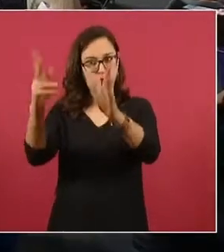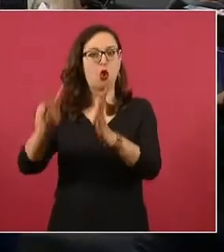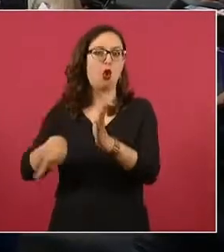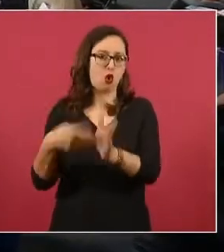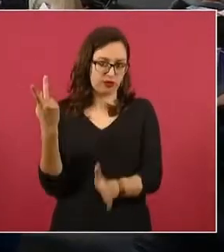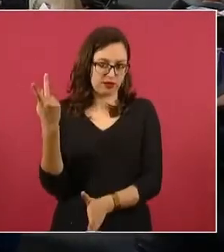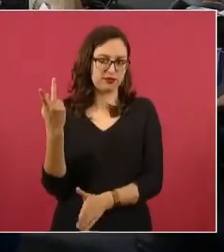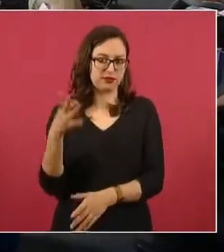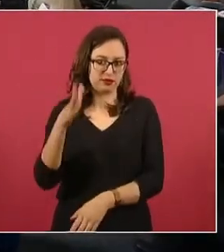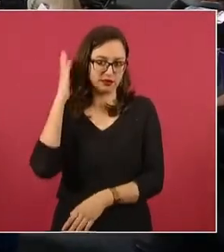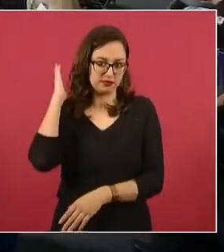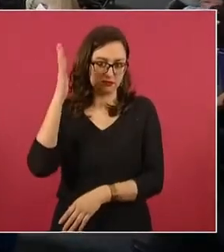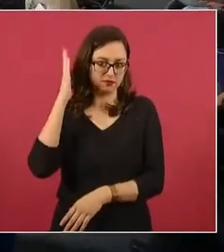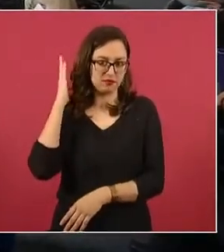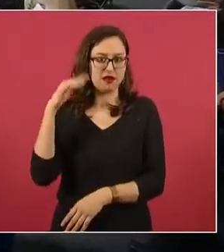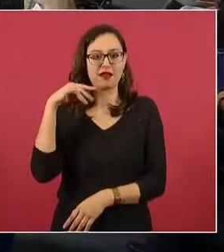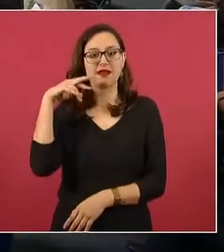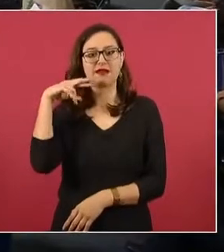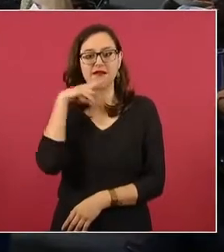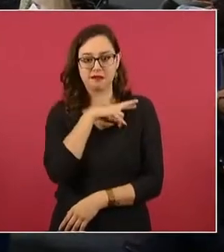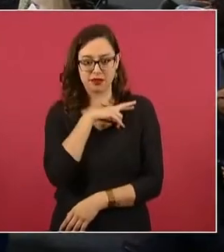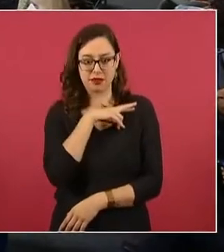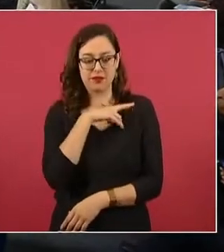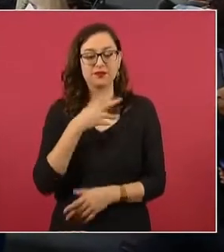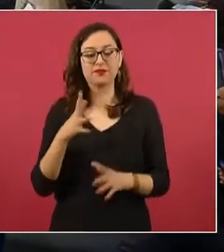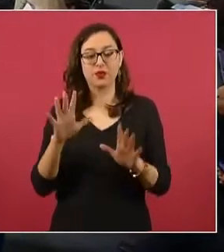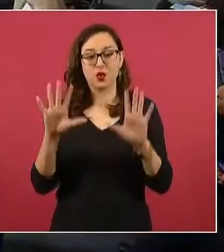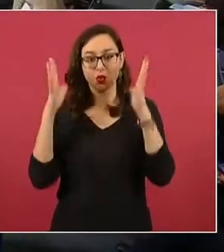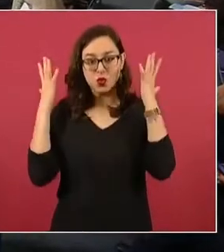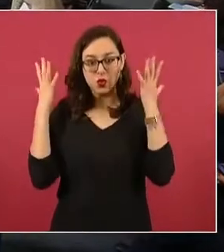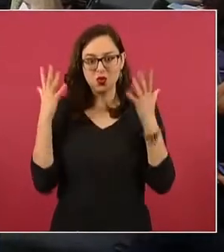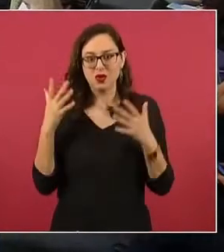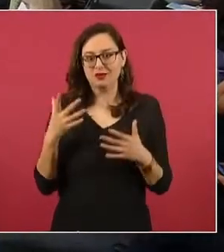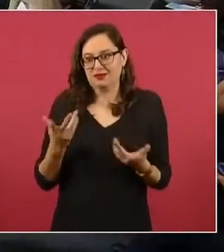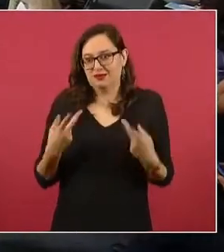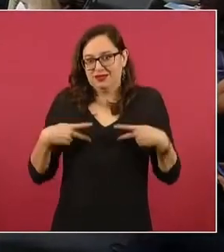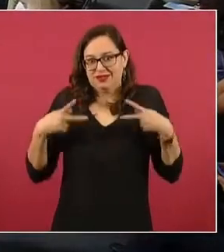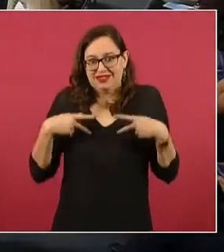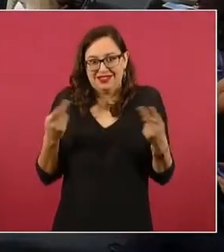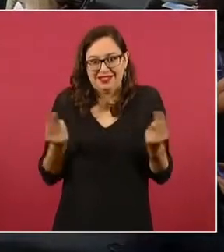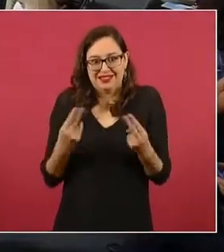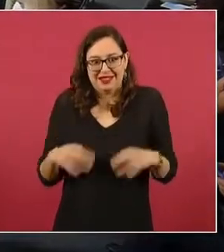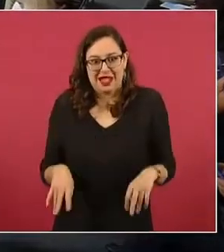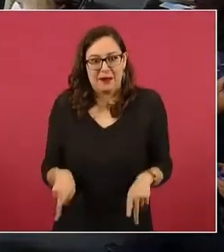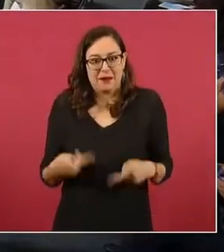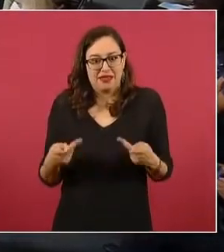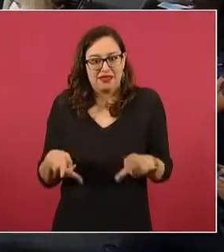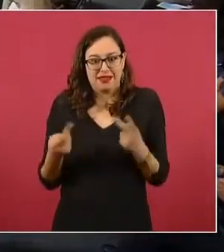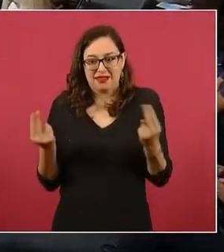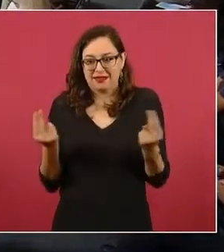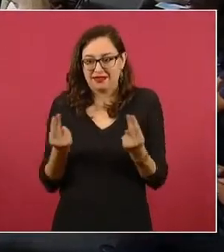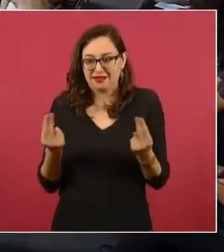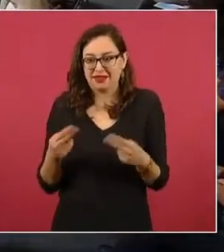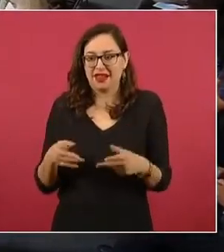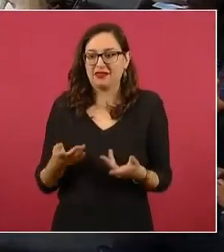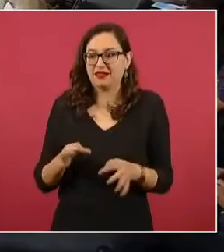gente sin oportunidad de trabajo y de ingresos.